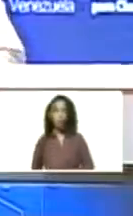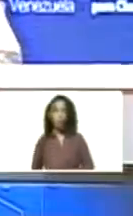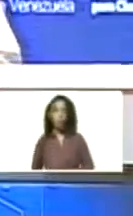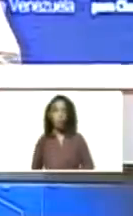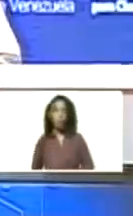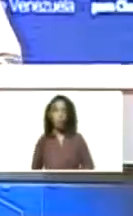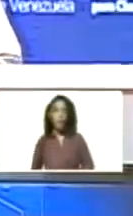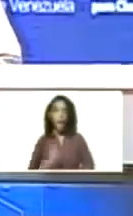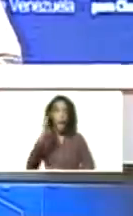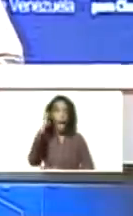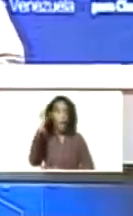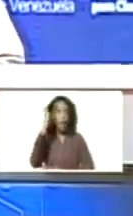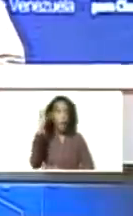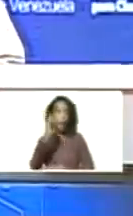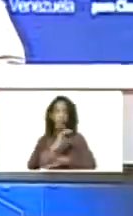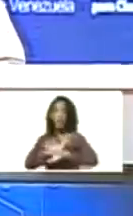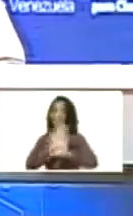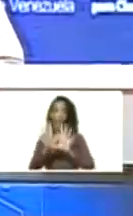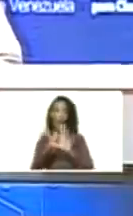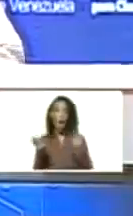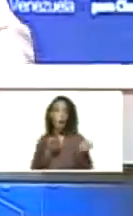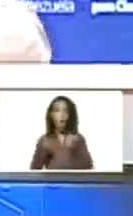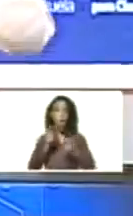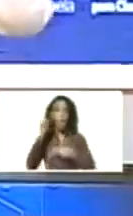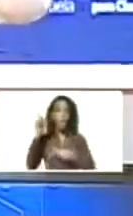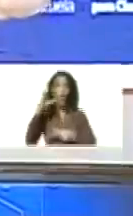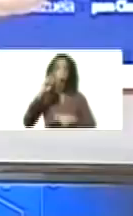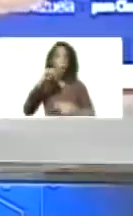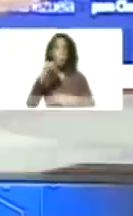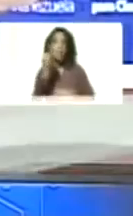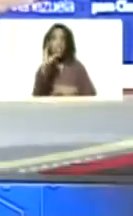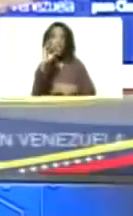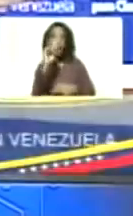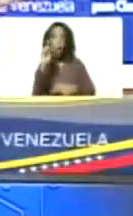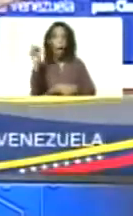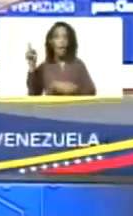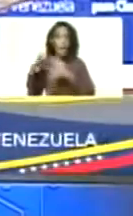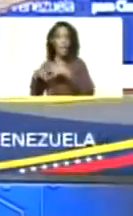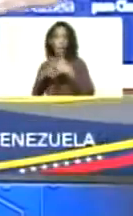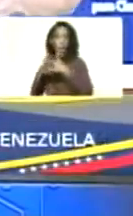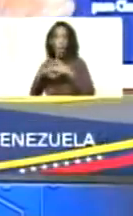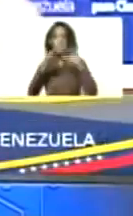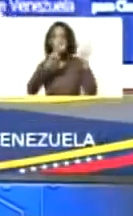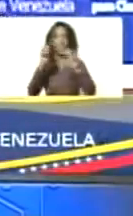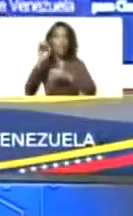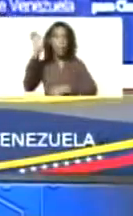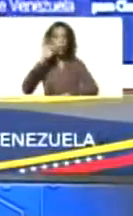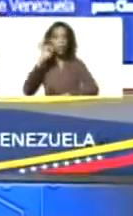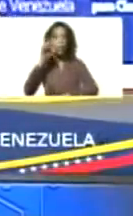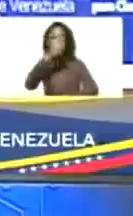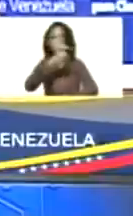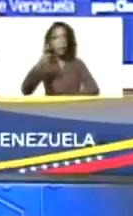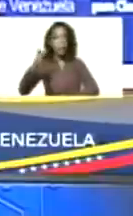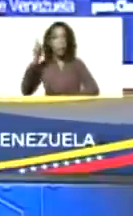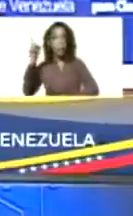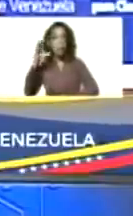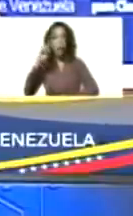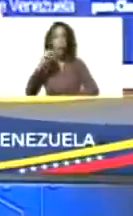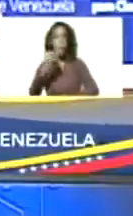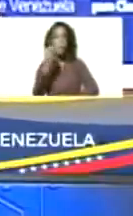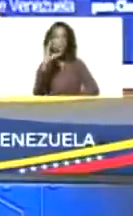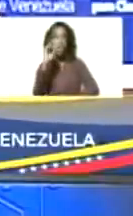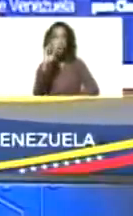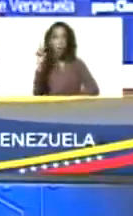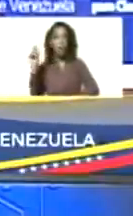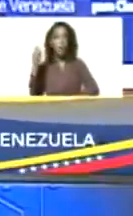En Europa ya es dominante el Omicron. En Estados Unidos, 70% de los casos Omicron.